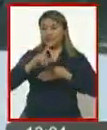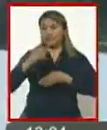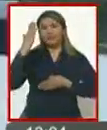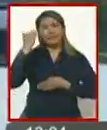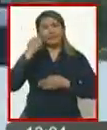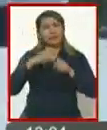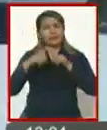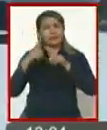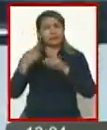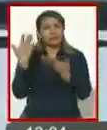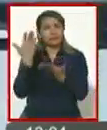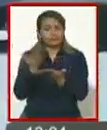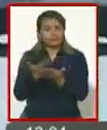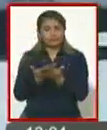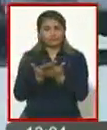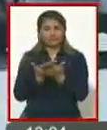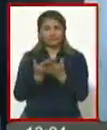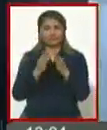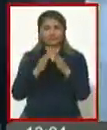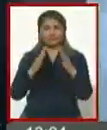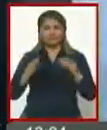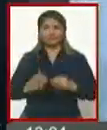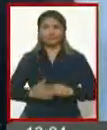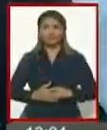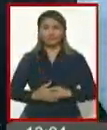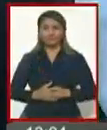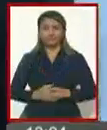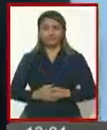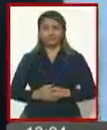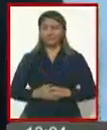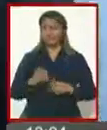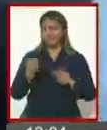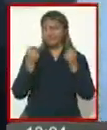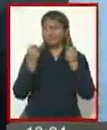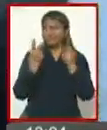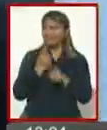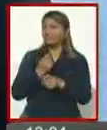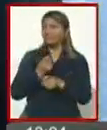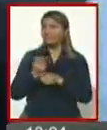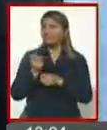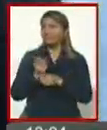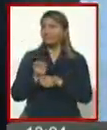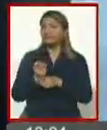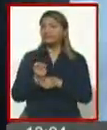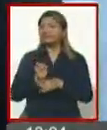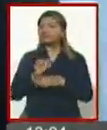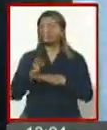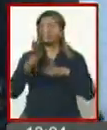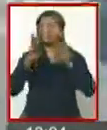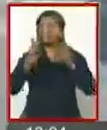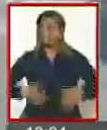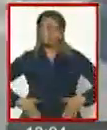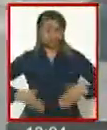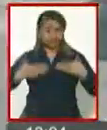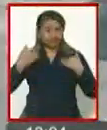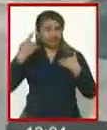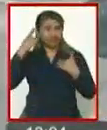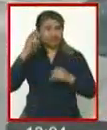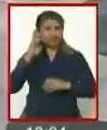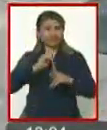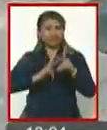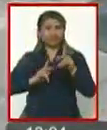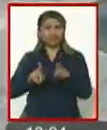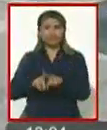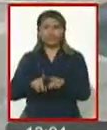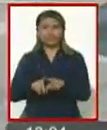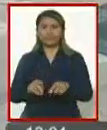ya que les dificultará llegar a su destino. Bueno, es muy perjudicial para nosotros los vivientes de acá del pueblo, para los vecinos